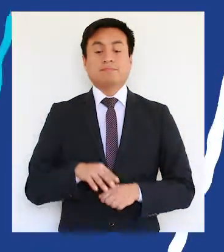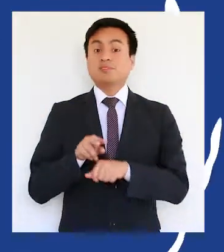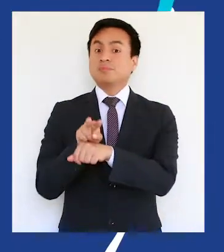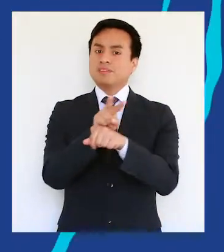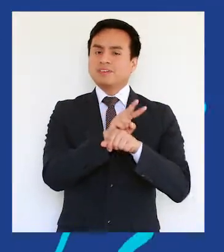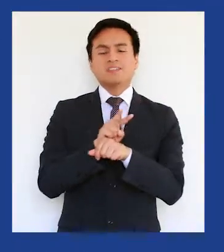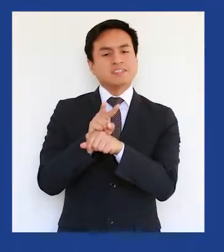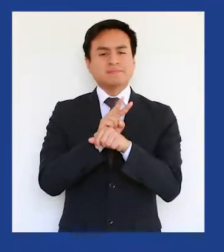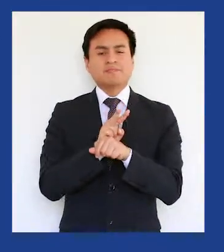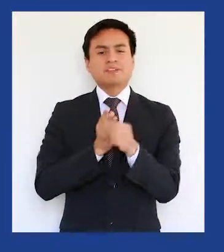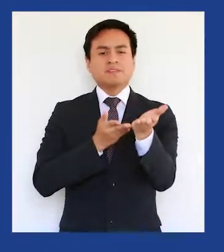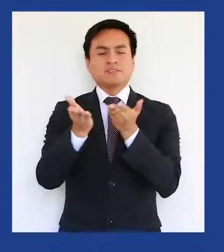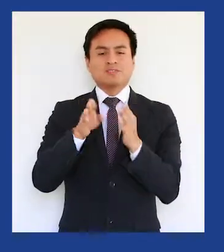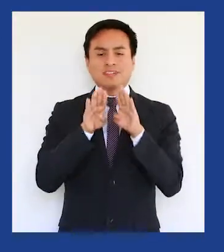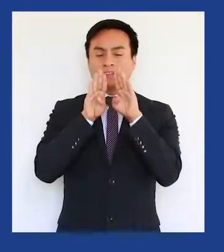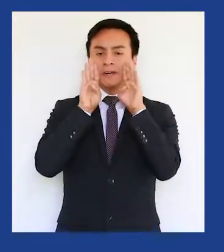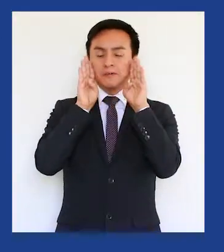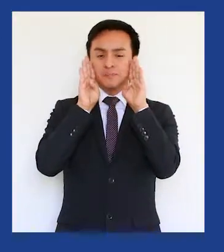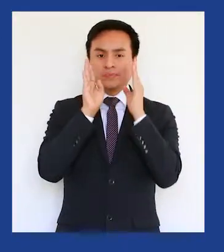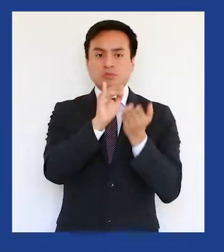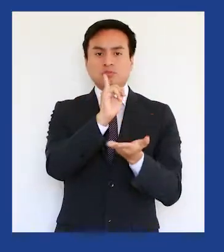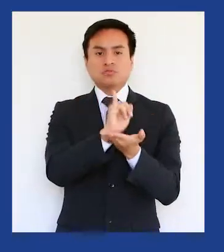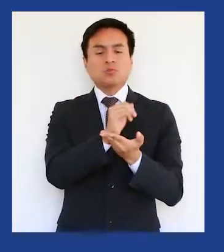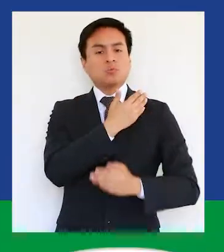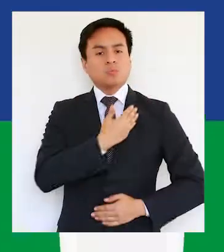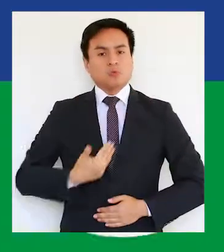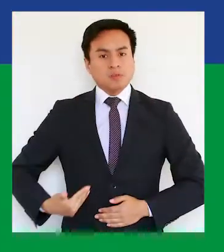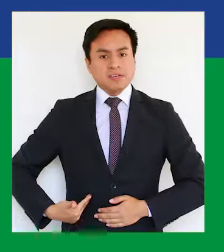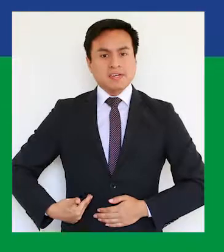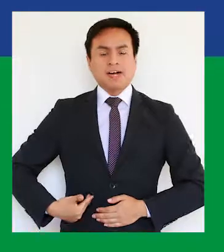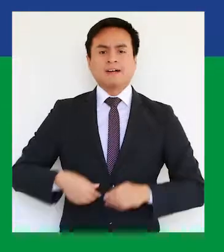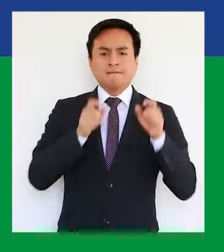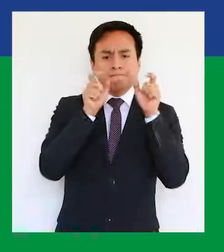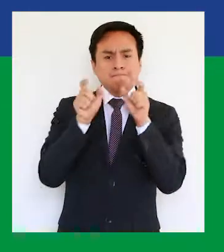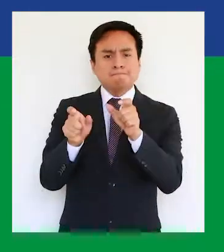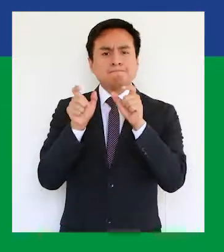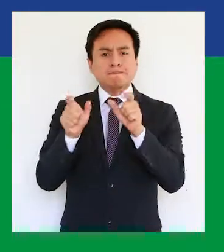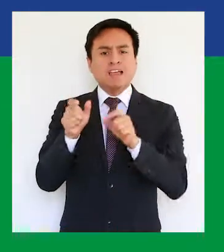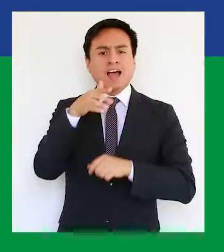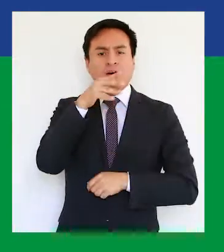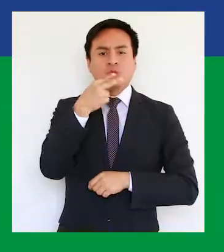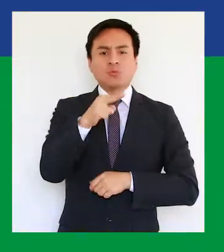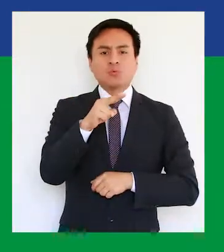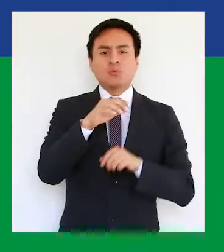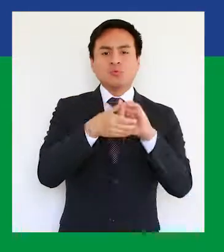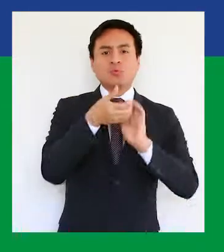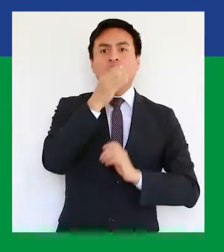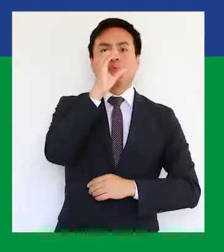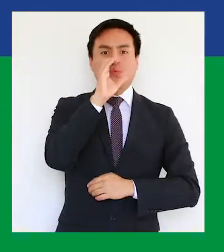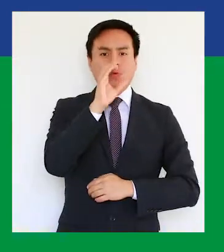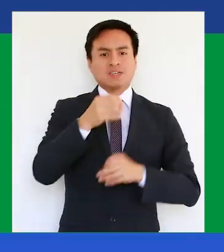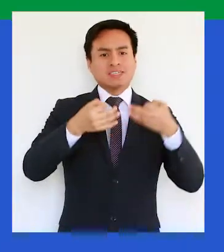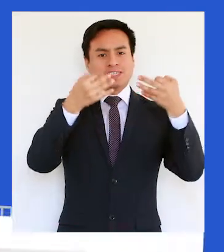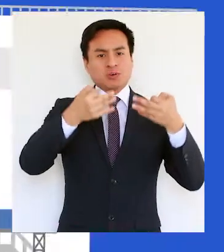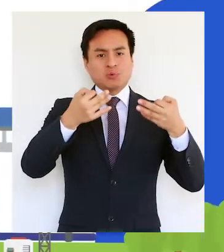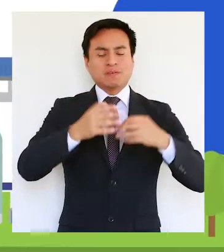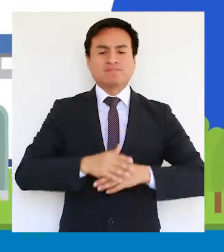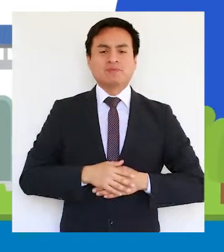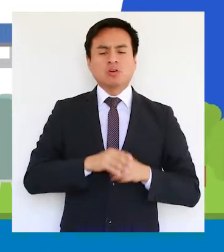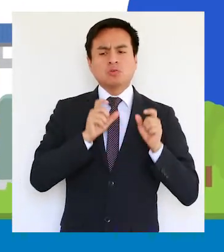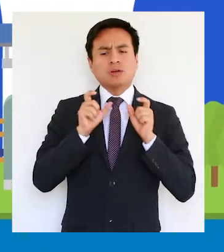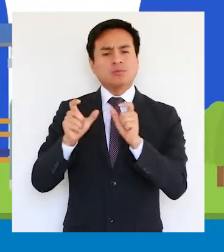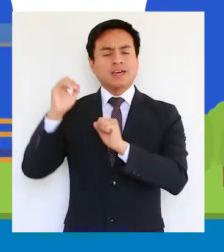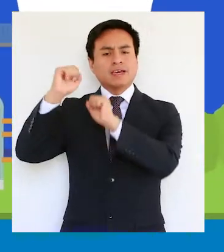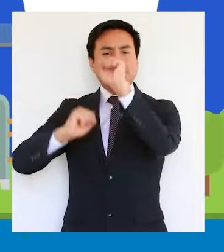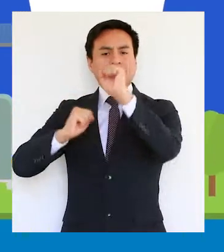La Superintendencia de Servicios Sanitarios es una institución pública que fiscaliza que el agua que tú consumes sea segura. Controlamos que